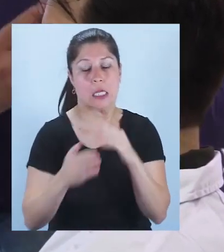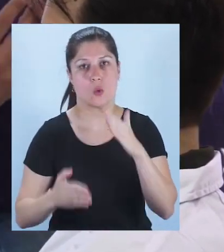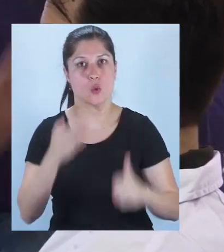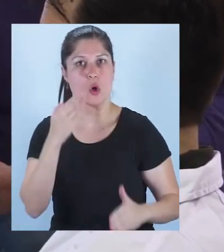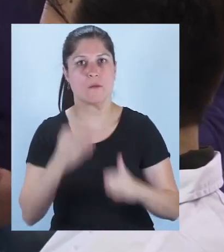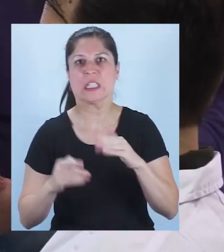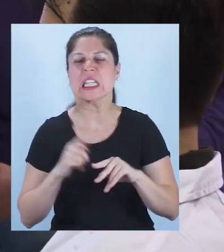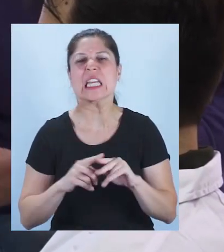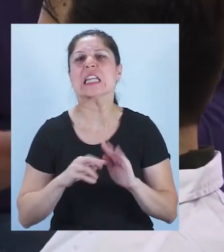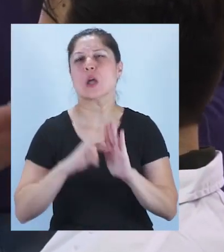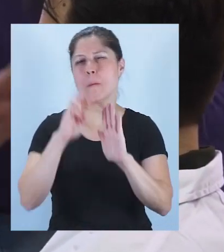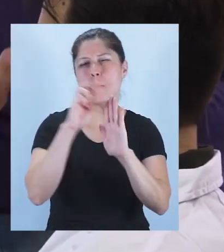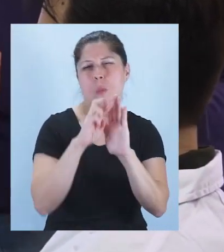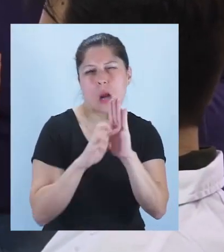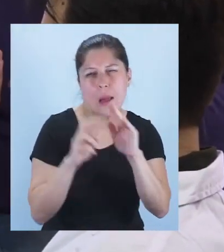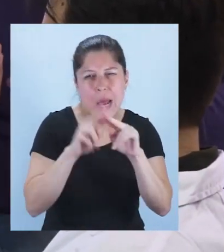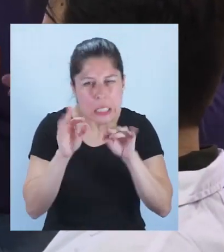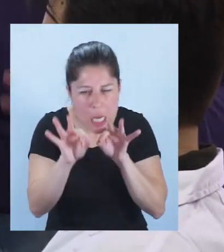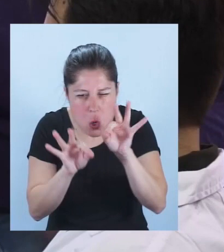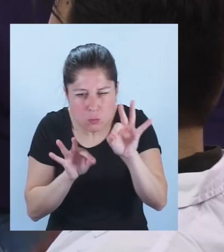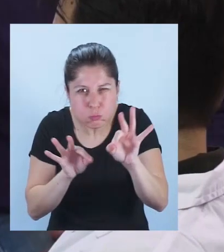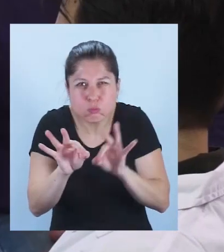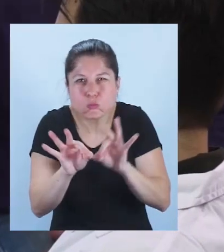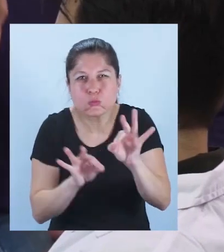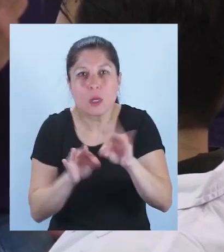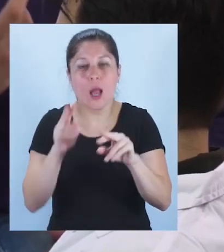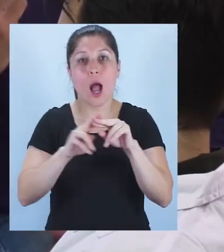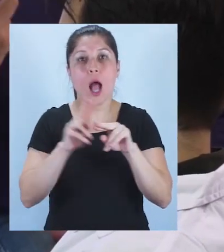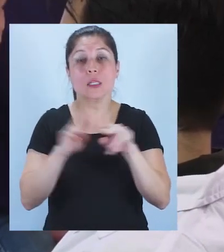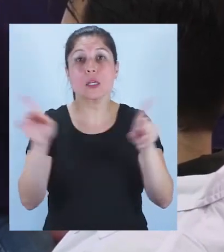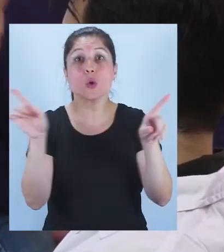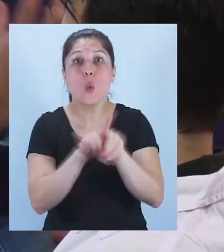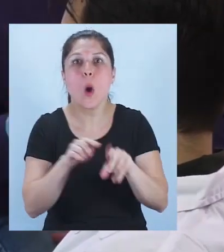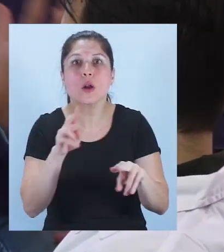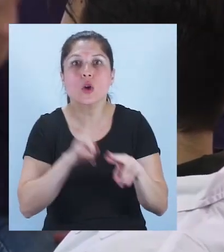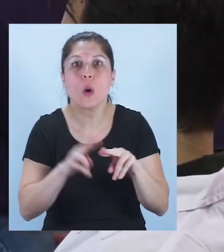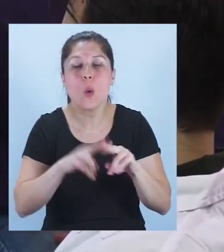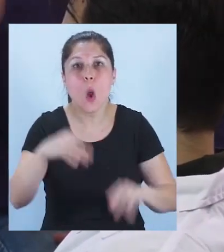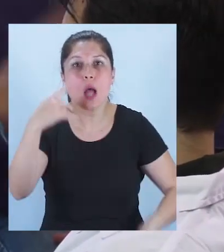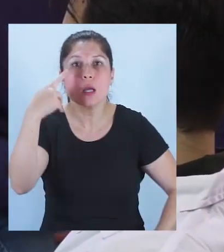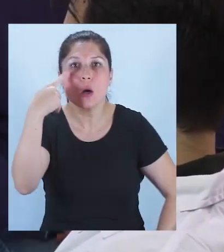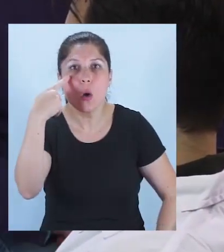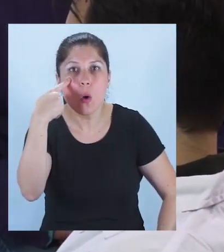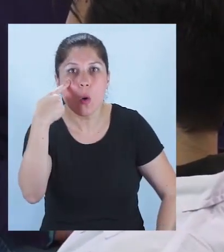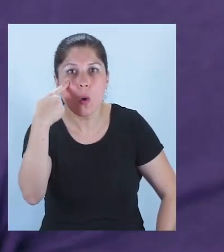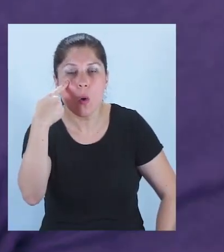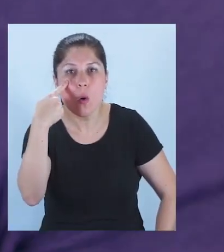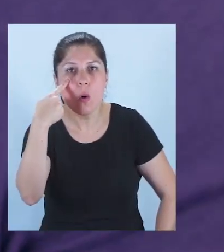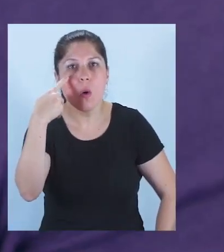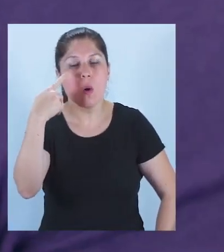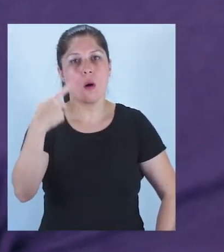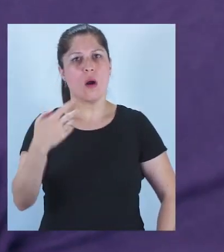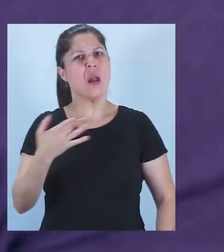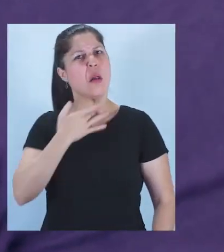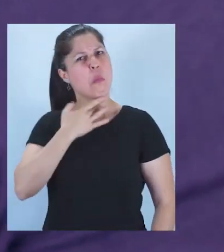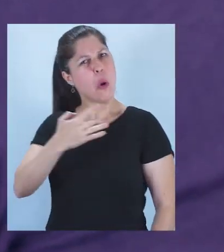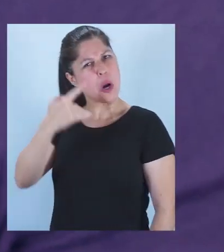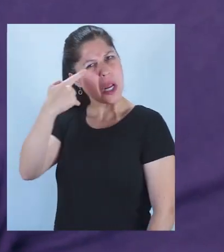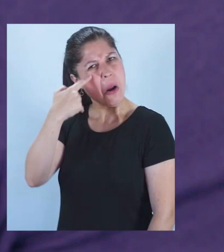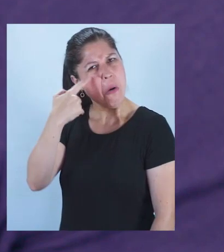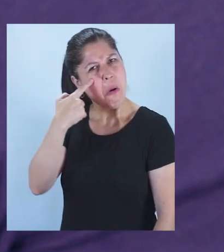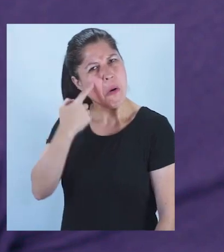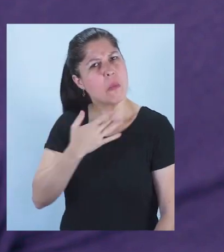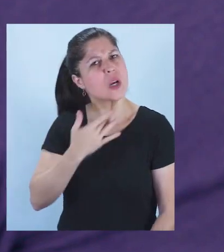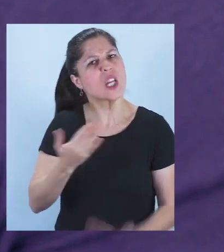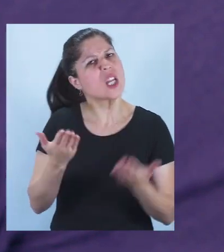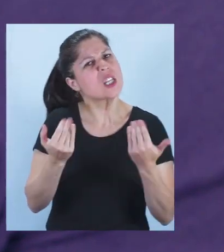es programar el robot para que funcione como lo hace el ojo que tenemos los seres humanos. ¿Y por qué un ojo? ¿Por qué tiene que